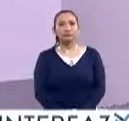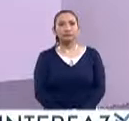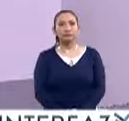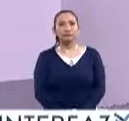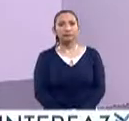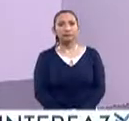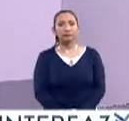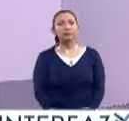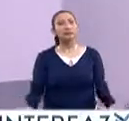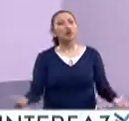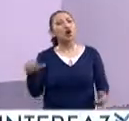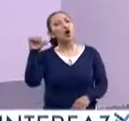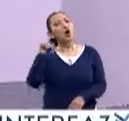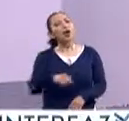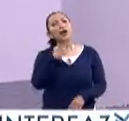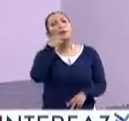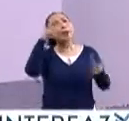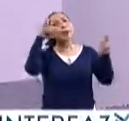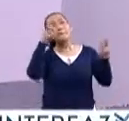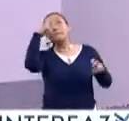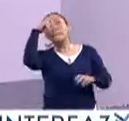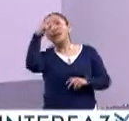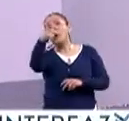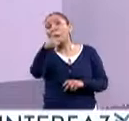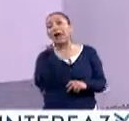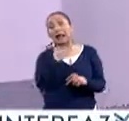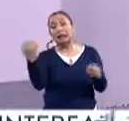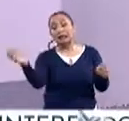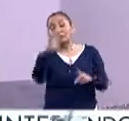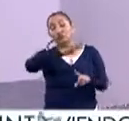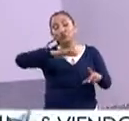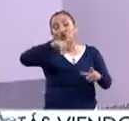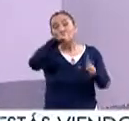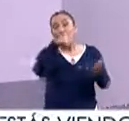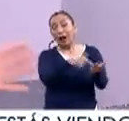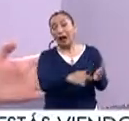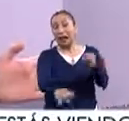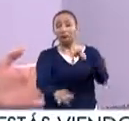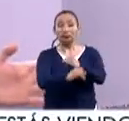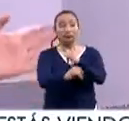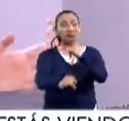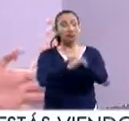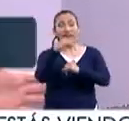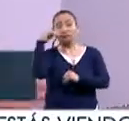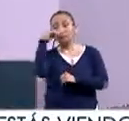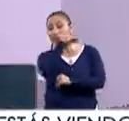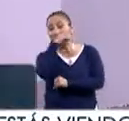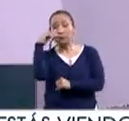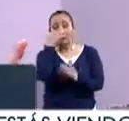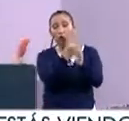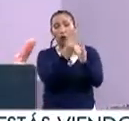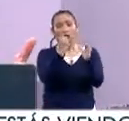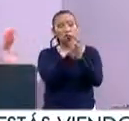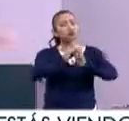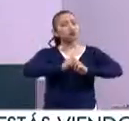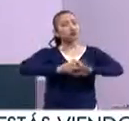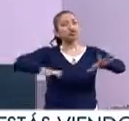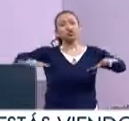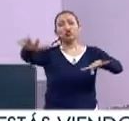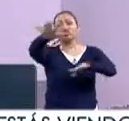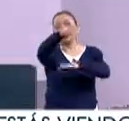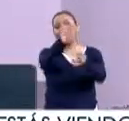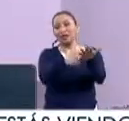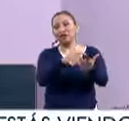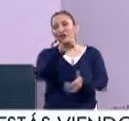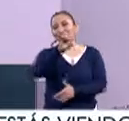y bueno hoy vamos a hablar de méjico x la plataforma de cursos completamente gratuitos masivos de la